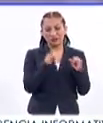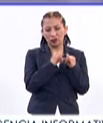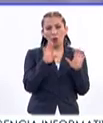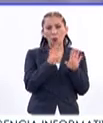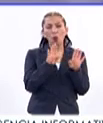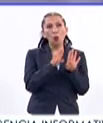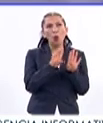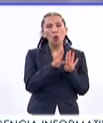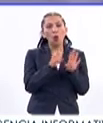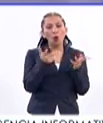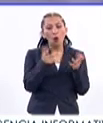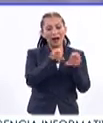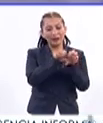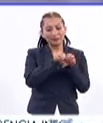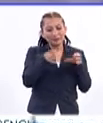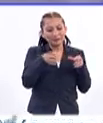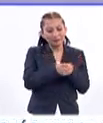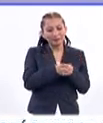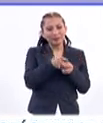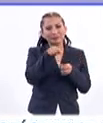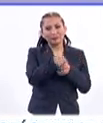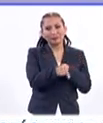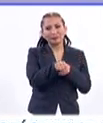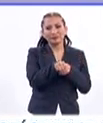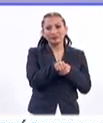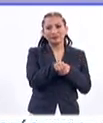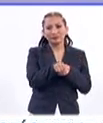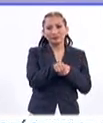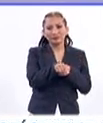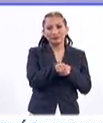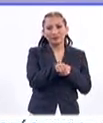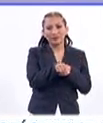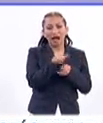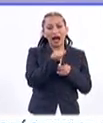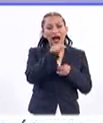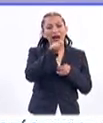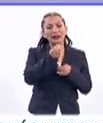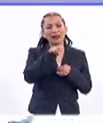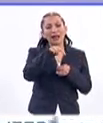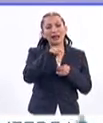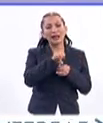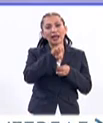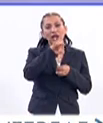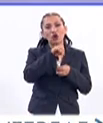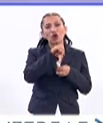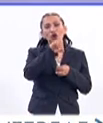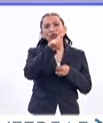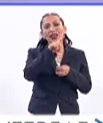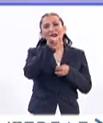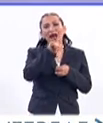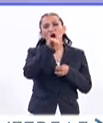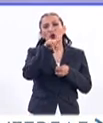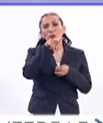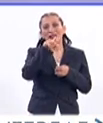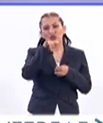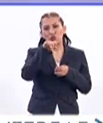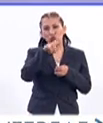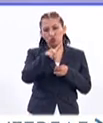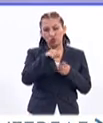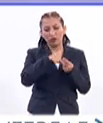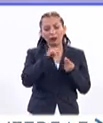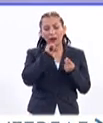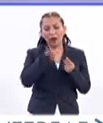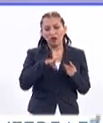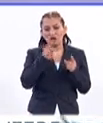sino como un equipo, el Ateneo el Ateneo de México, el Ateneo de la Juventud, pero también está la fundación